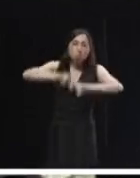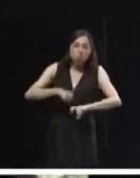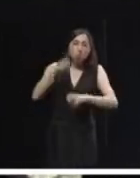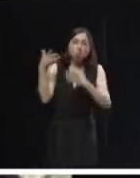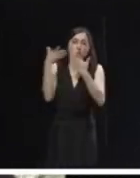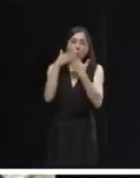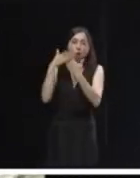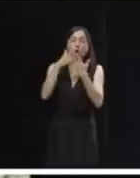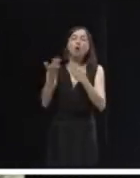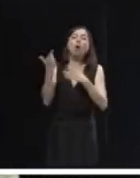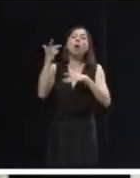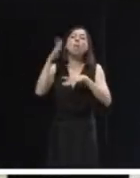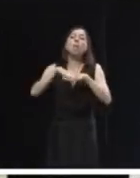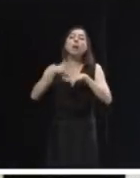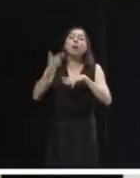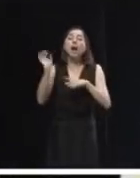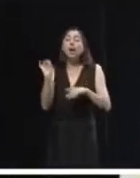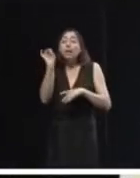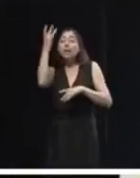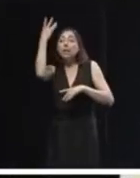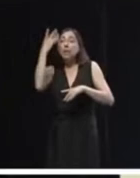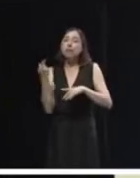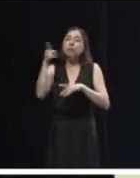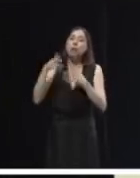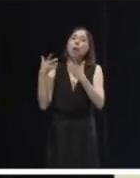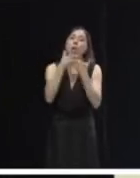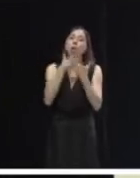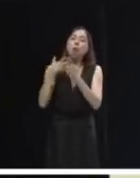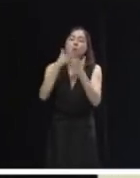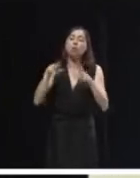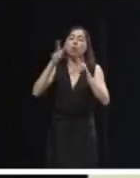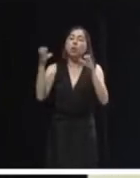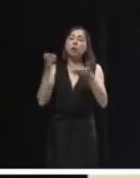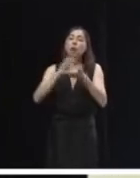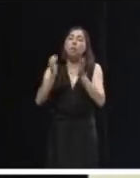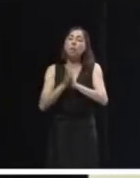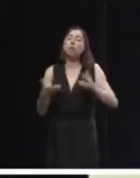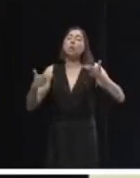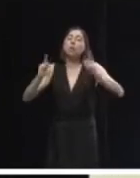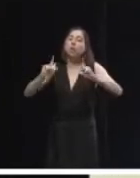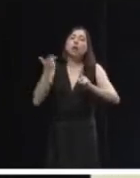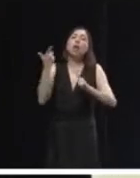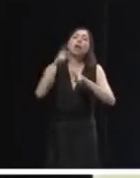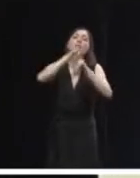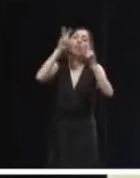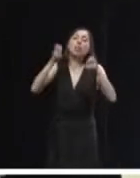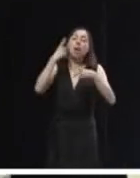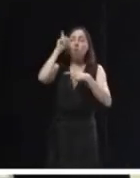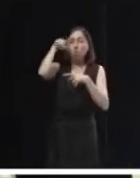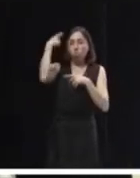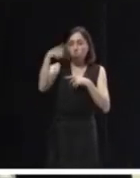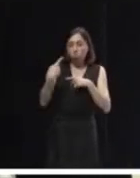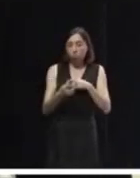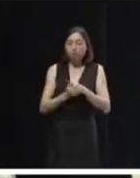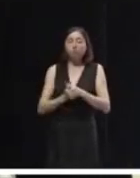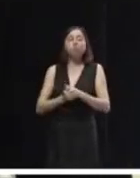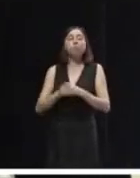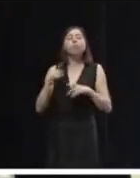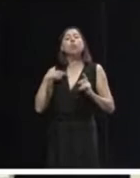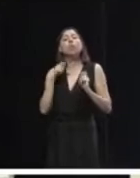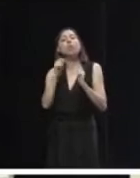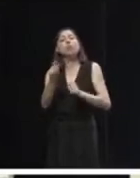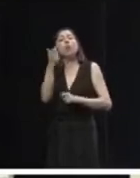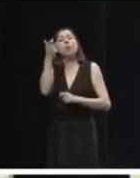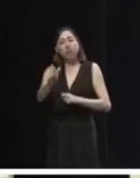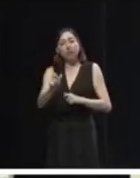las iniciativas y luchas democratizadoras en materia de comunicación y cultura. Y os voy a dar un dato. Yo